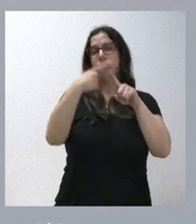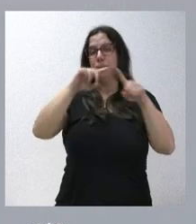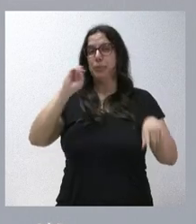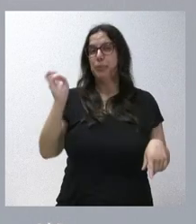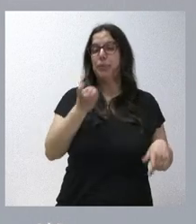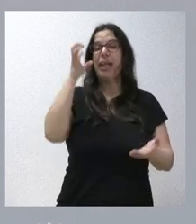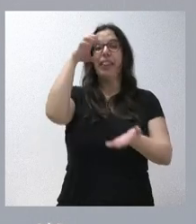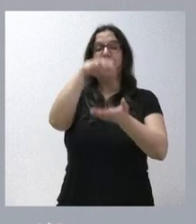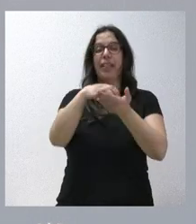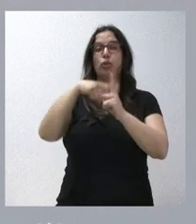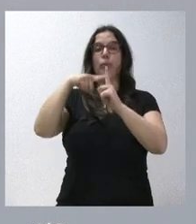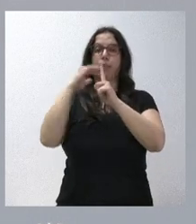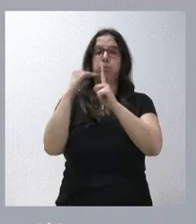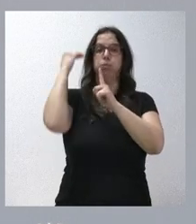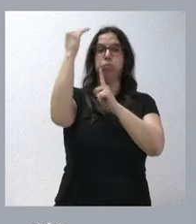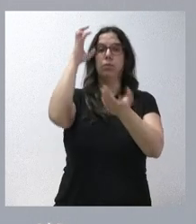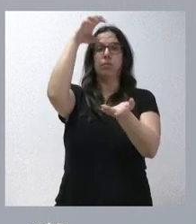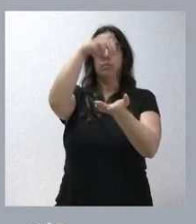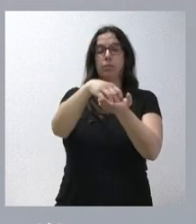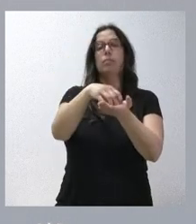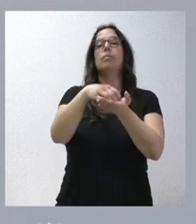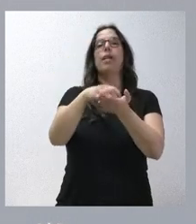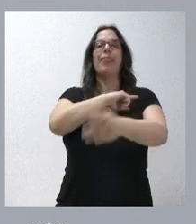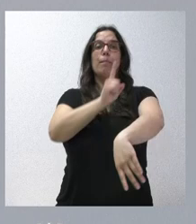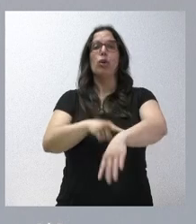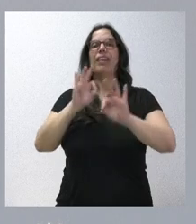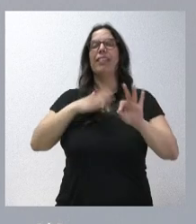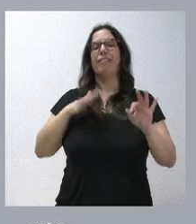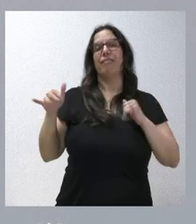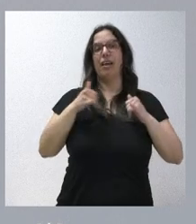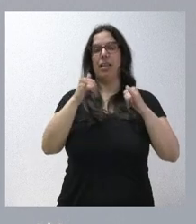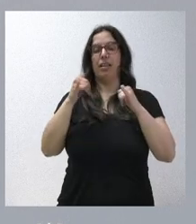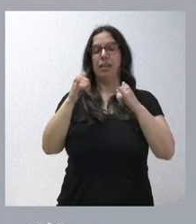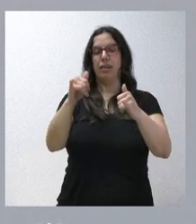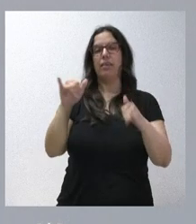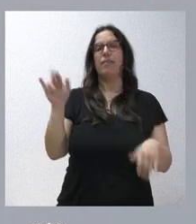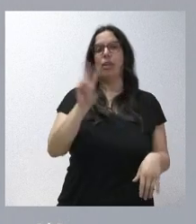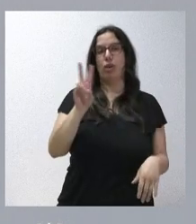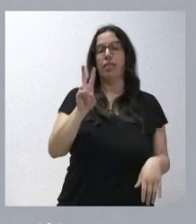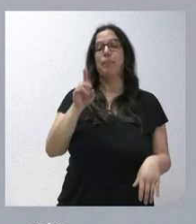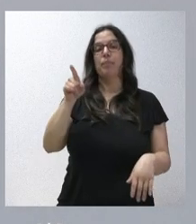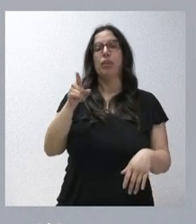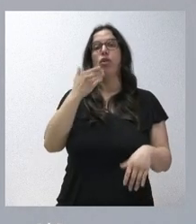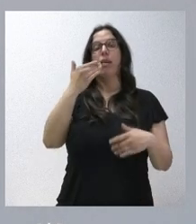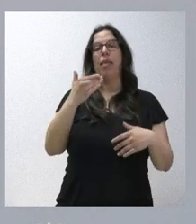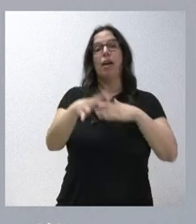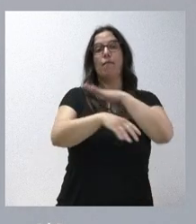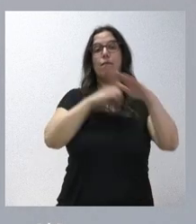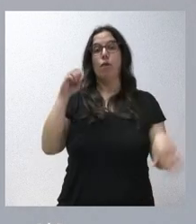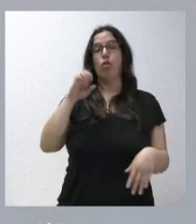centro de alto rendimiento del complejo deportivo ríos guba en Valladolid son fondos financiados con el mecanismo de recuperación y